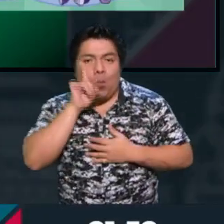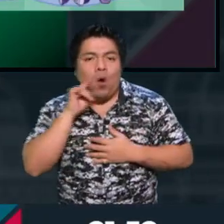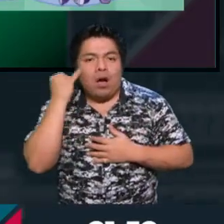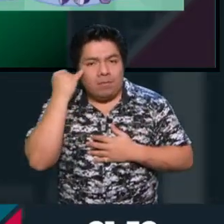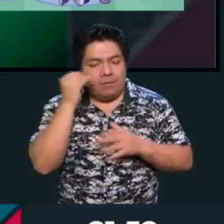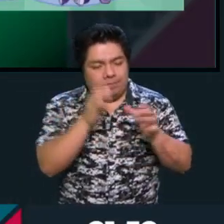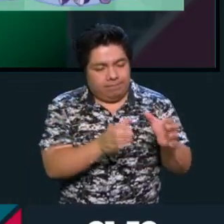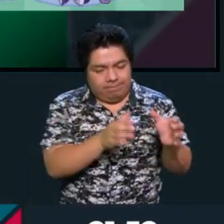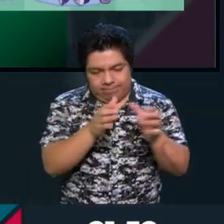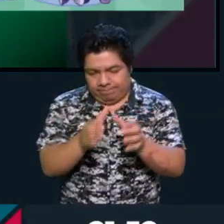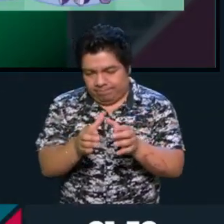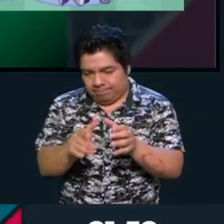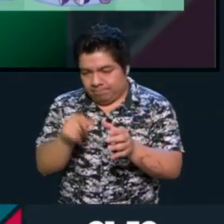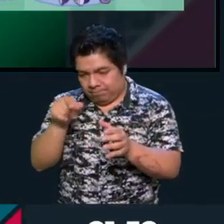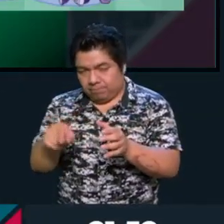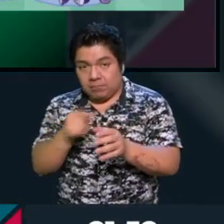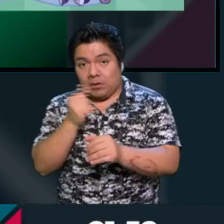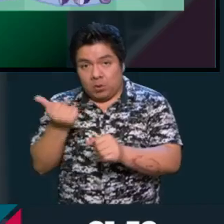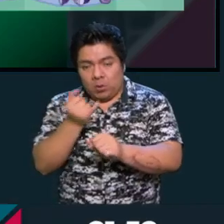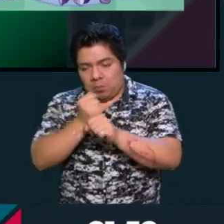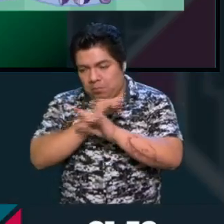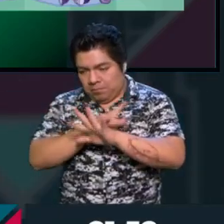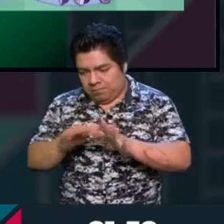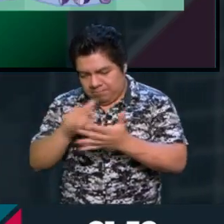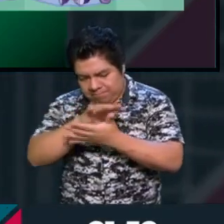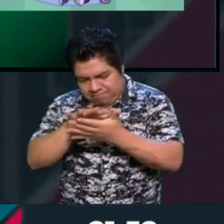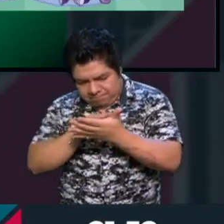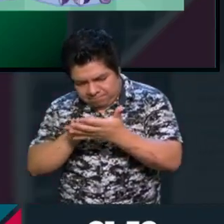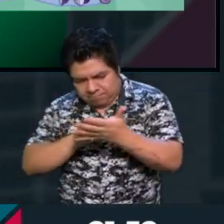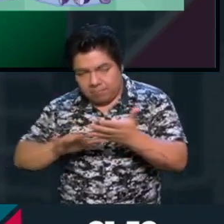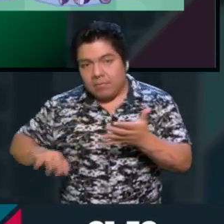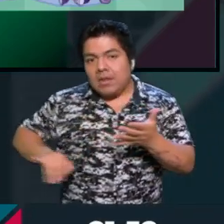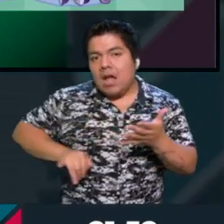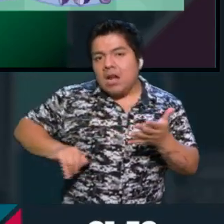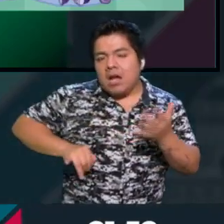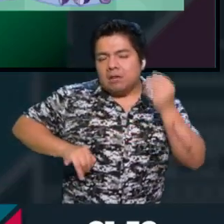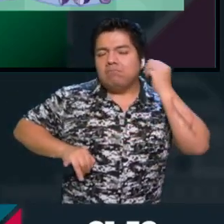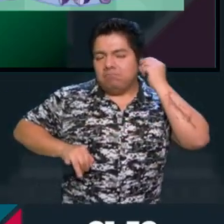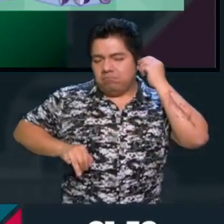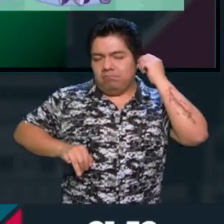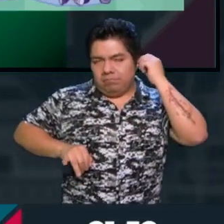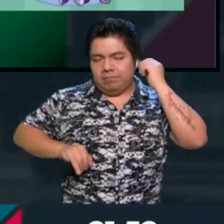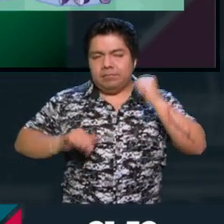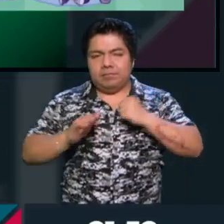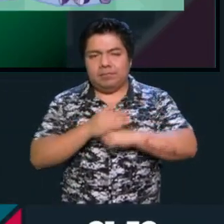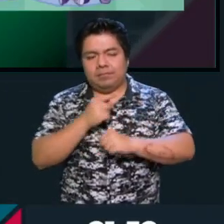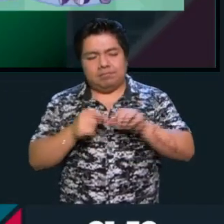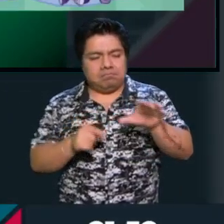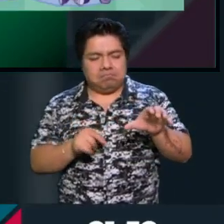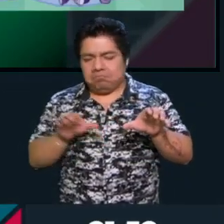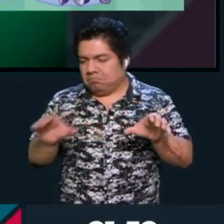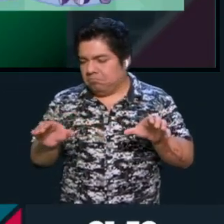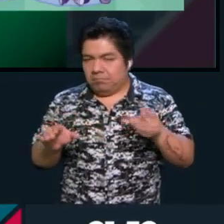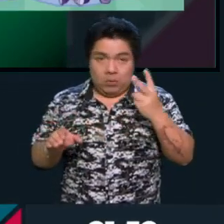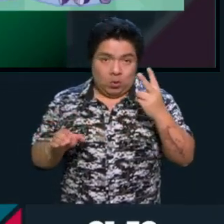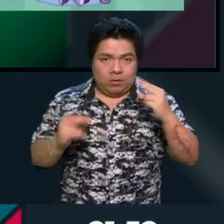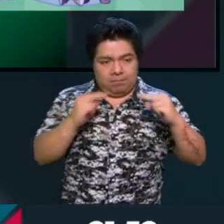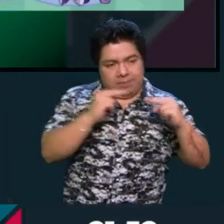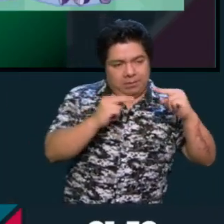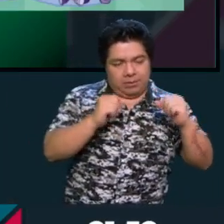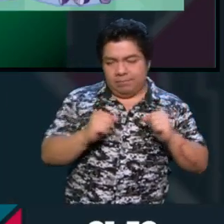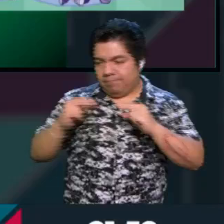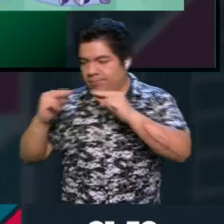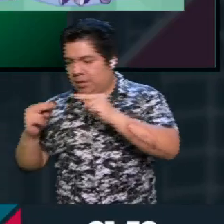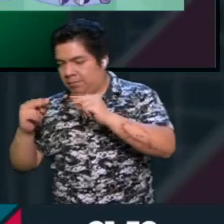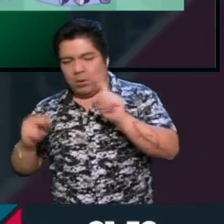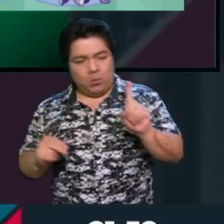Y luego el informe resulta muy interesante porque presenta dos, categorías